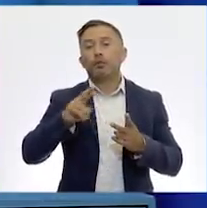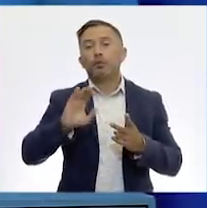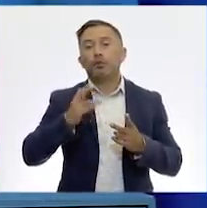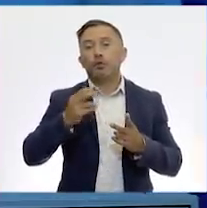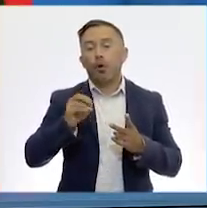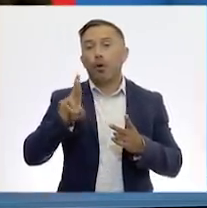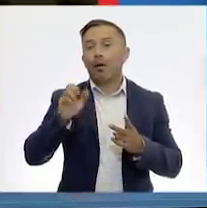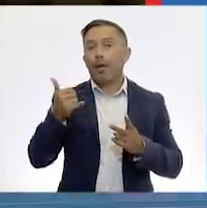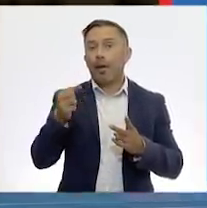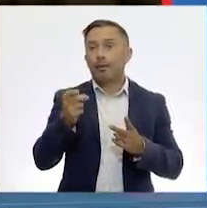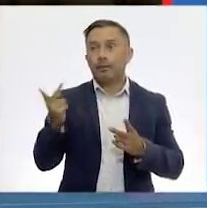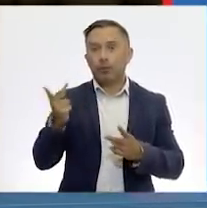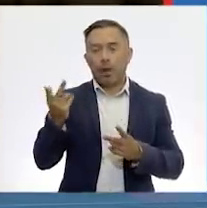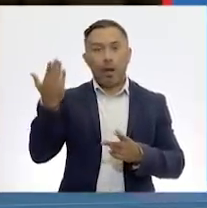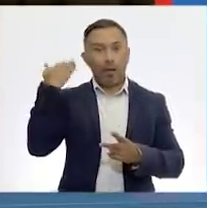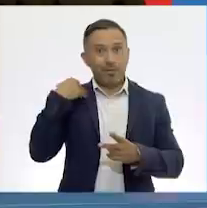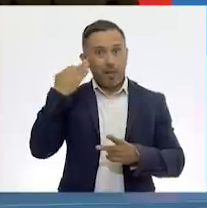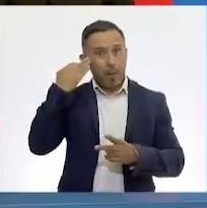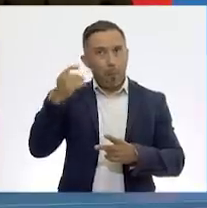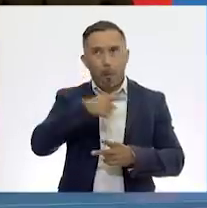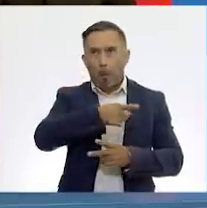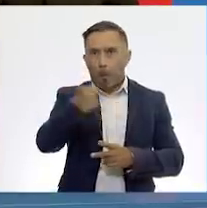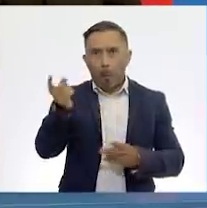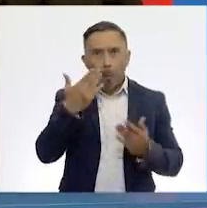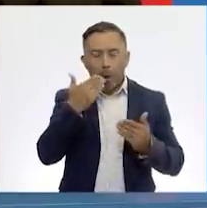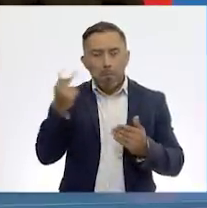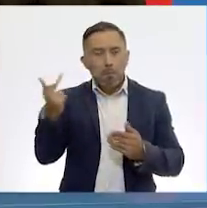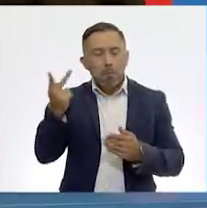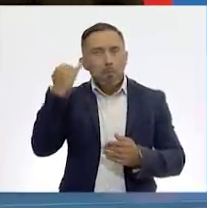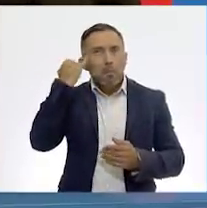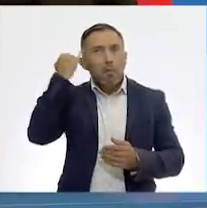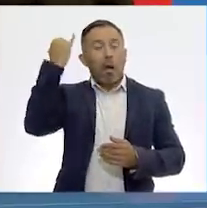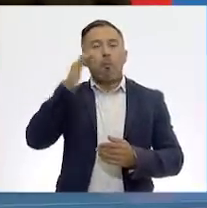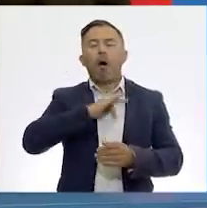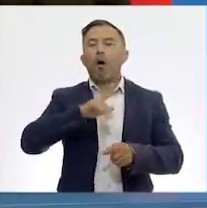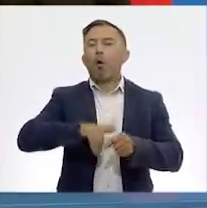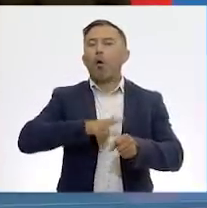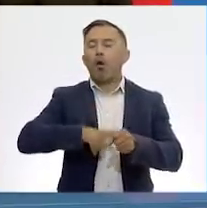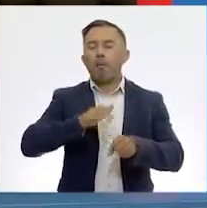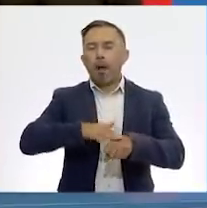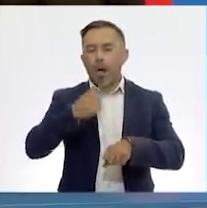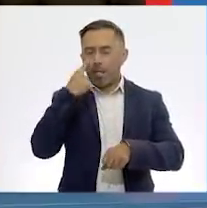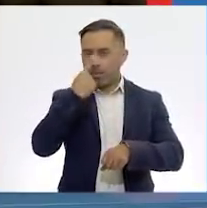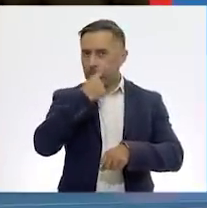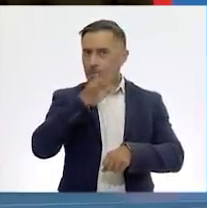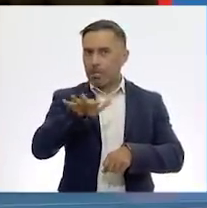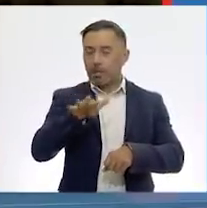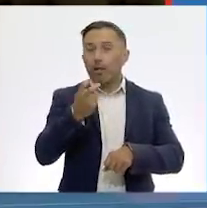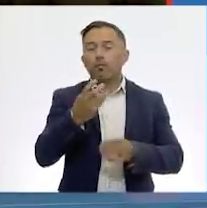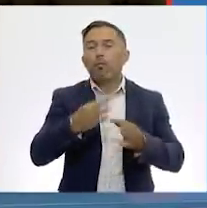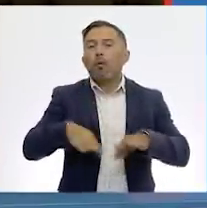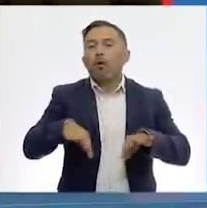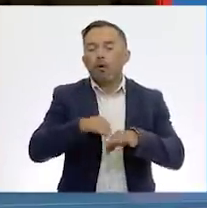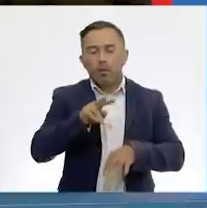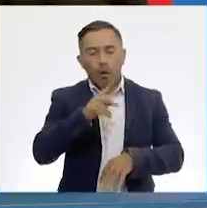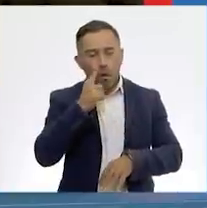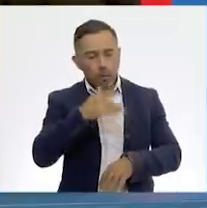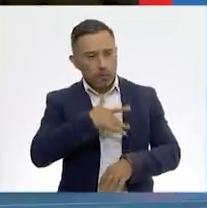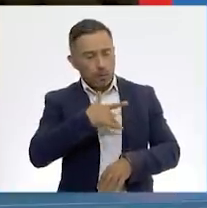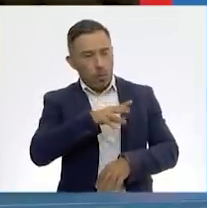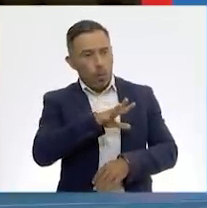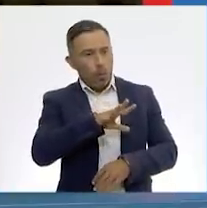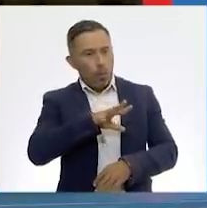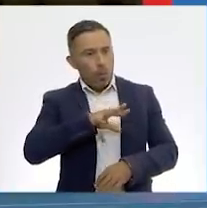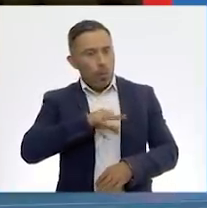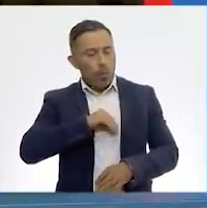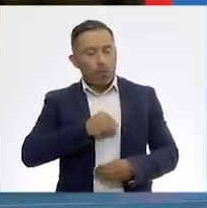momento no se estaba utilizando. Claro. Y el color también para Barragán es muy importante porque transmite emociones, estados de ánimo, y además